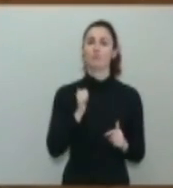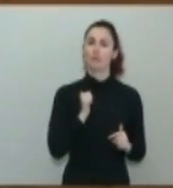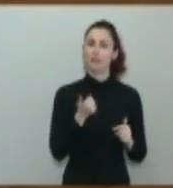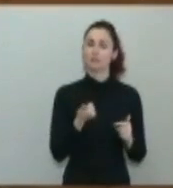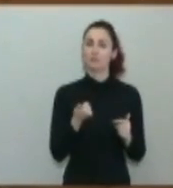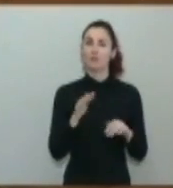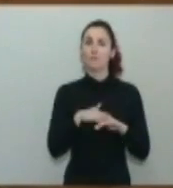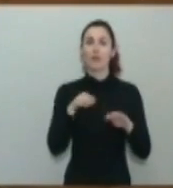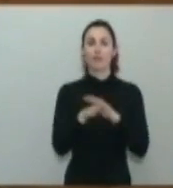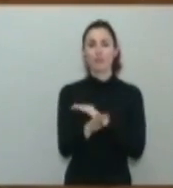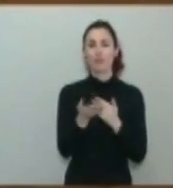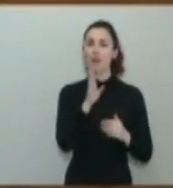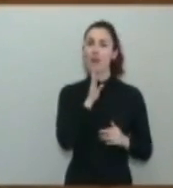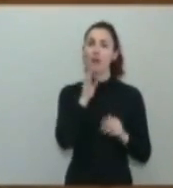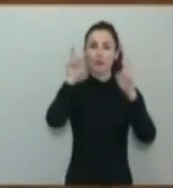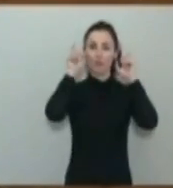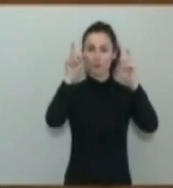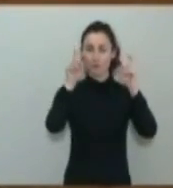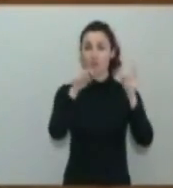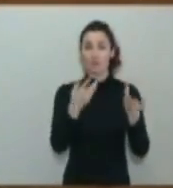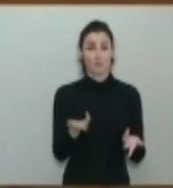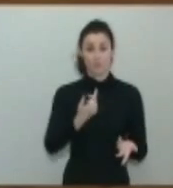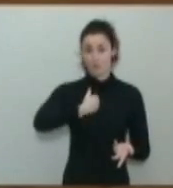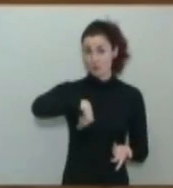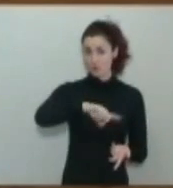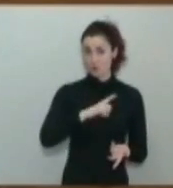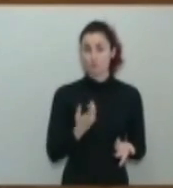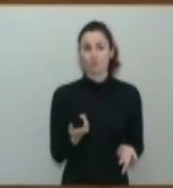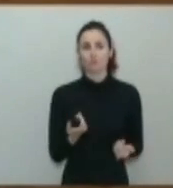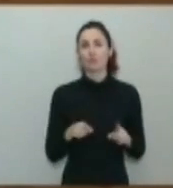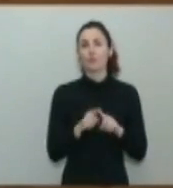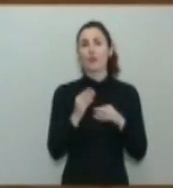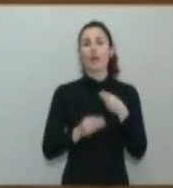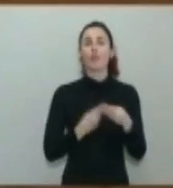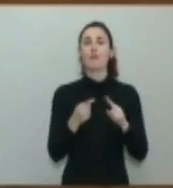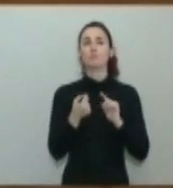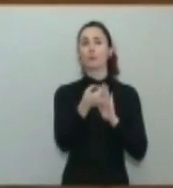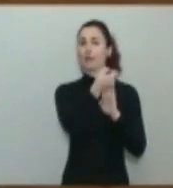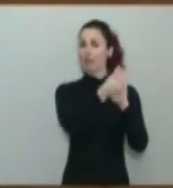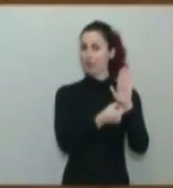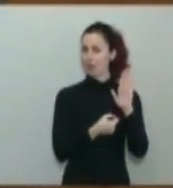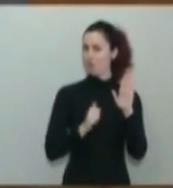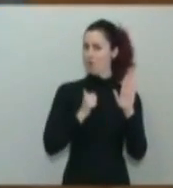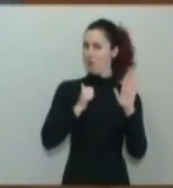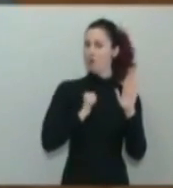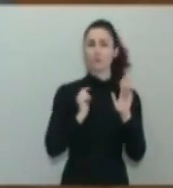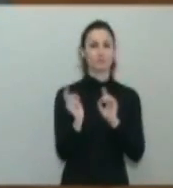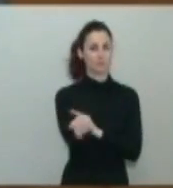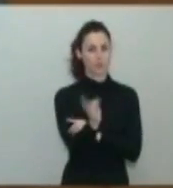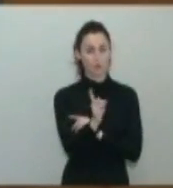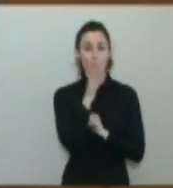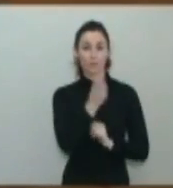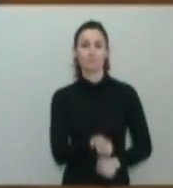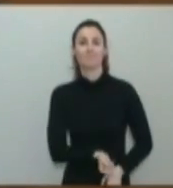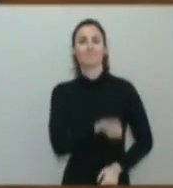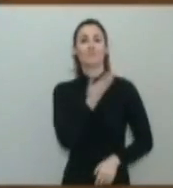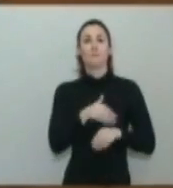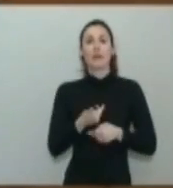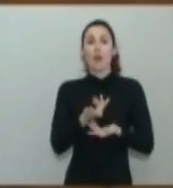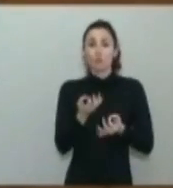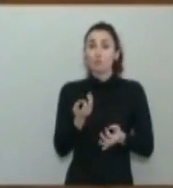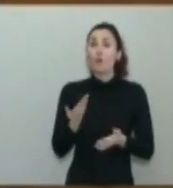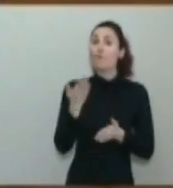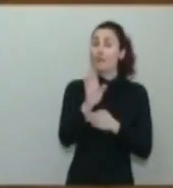oportunidades en el acceso a esa educación. Por lo tanto, lo hacemos no con un criterio oportunista, sino con vocación de ofrecer el